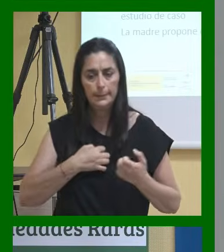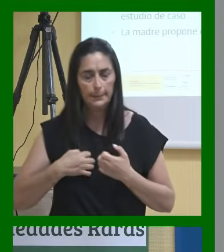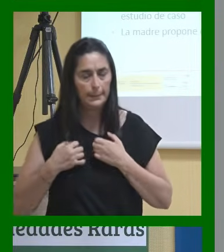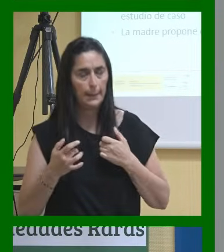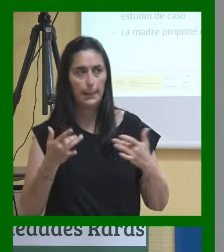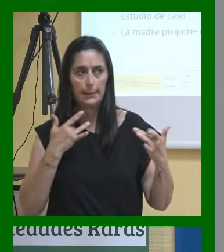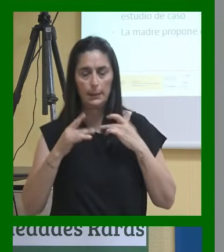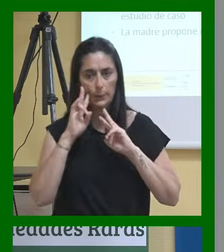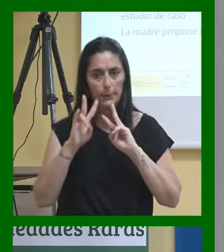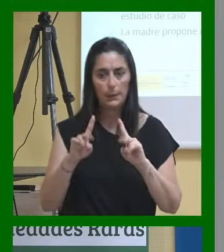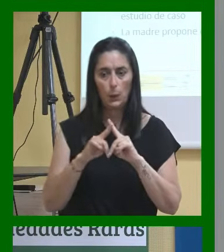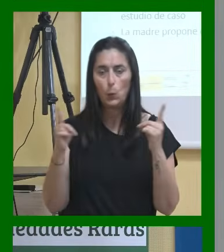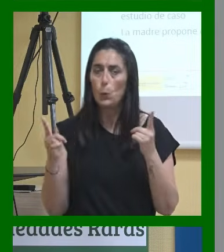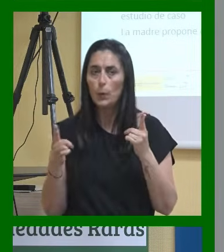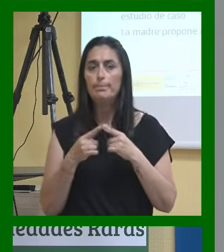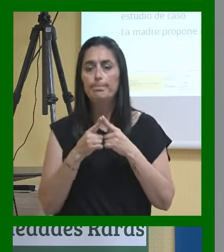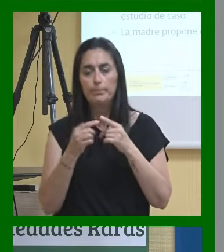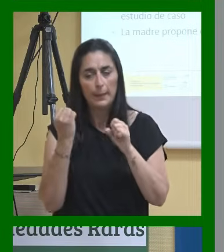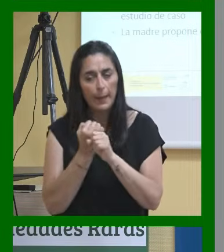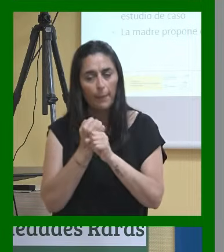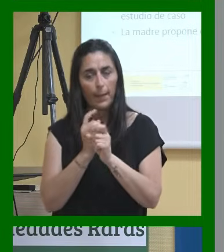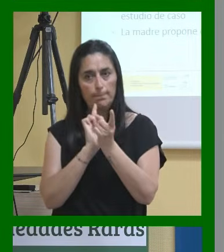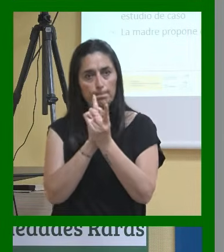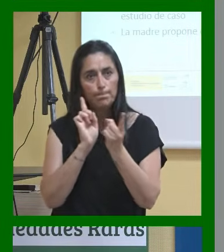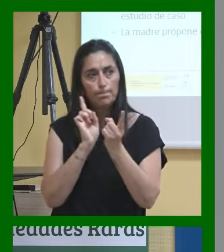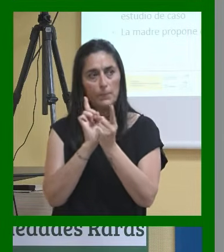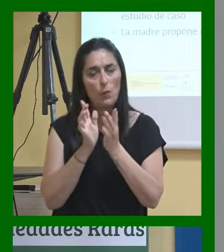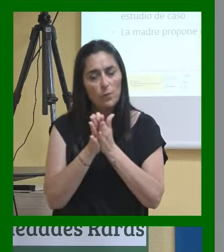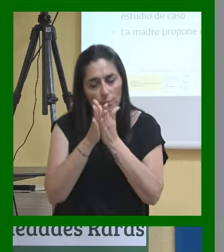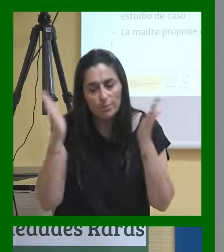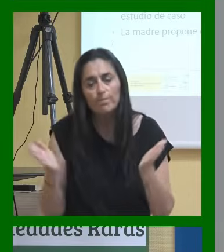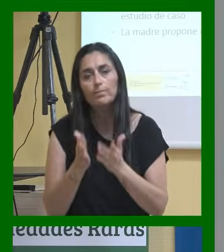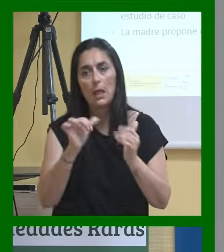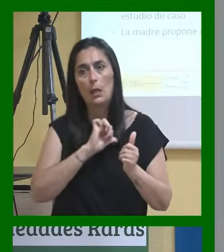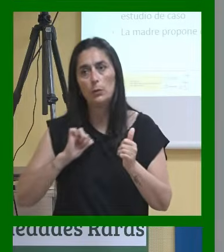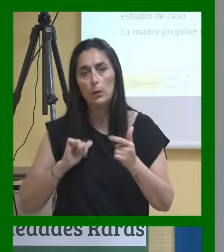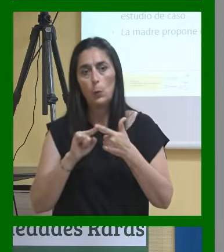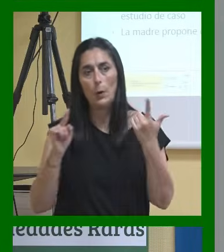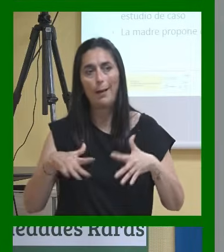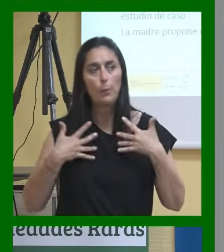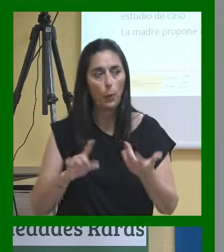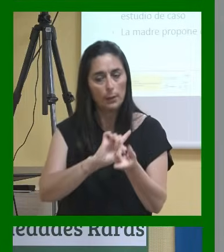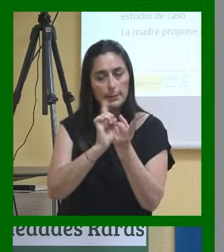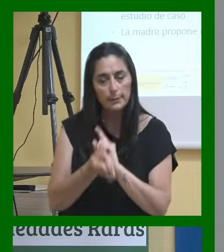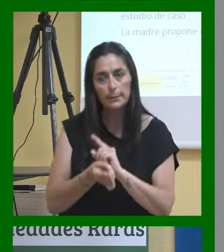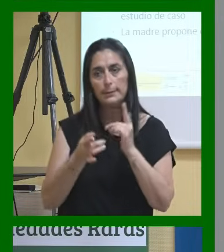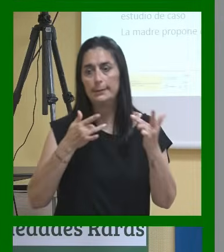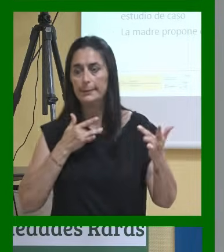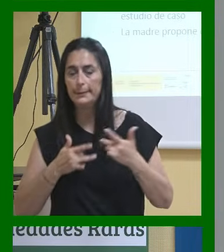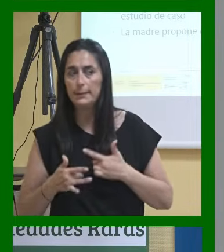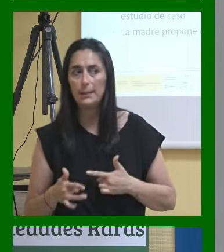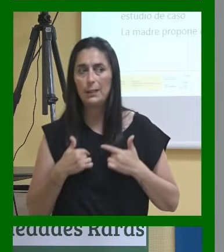Trabajamos con él todo lo que es el fomento de la autonomía, afrontamiento emocional de estos cambios emocionales, de la